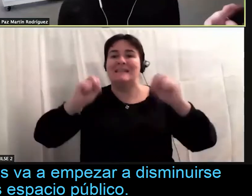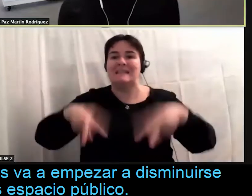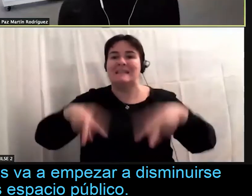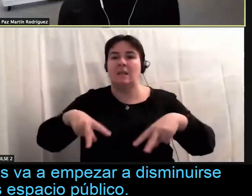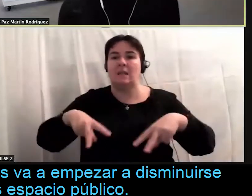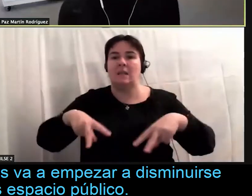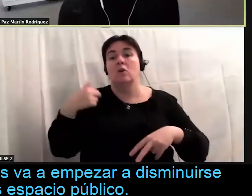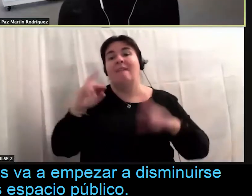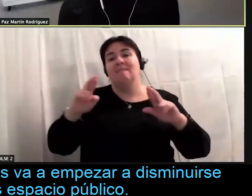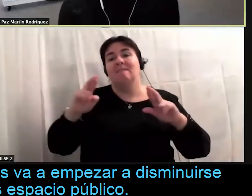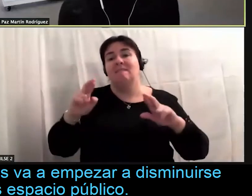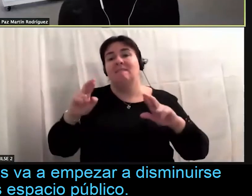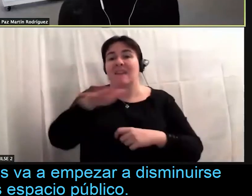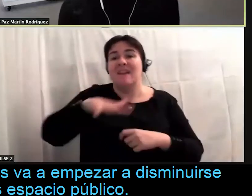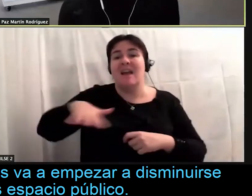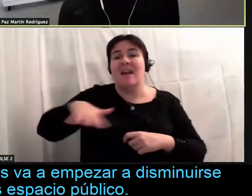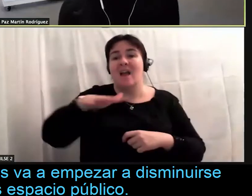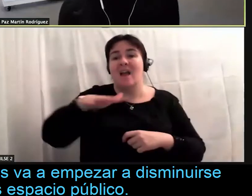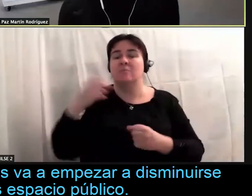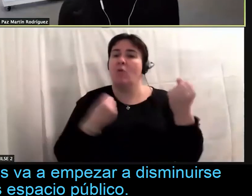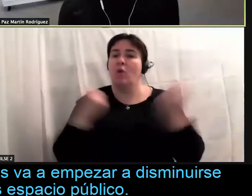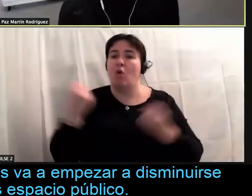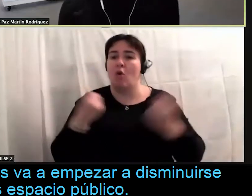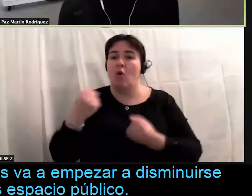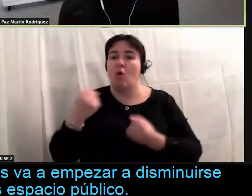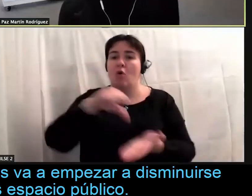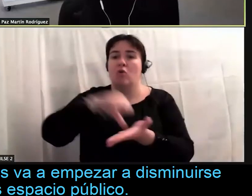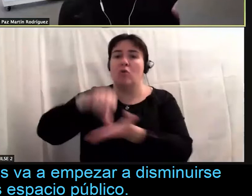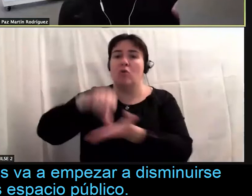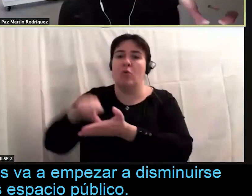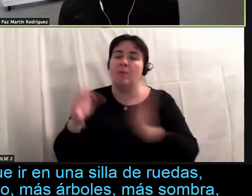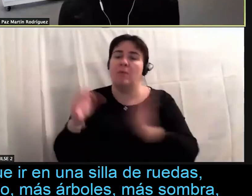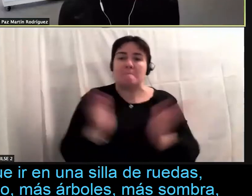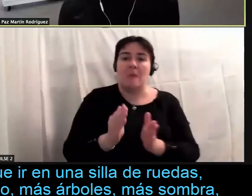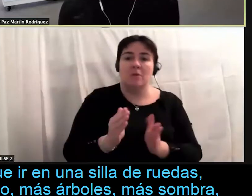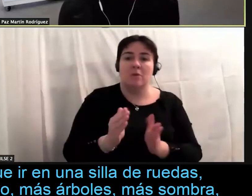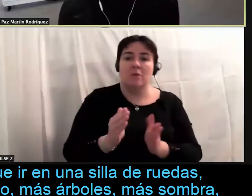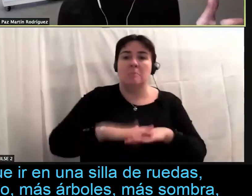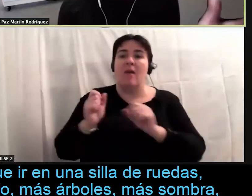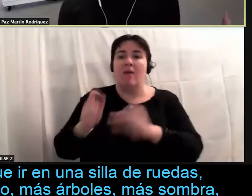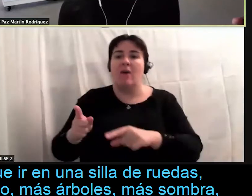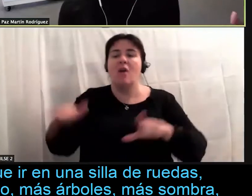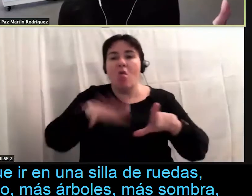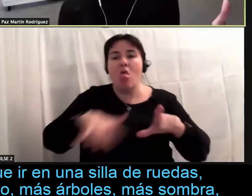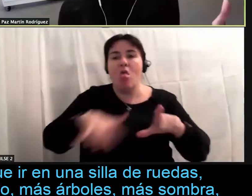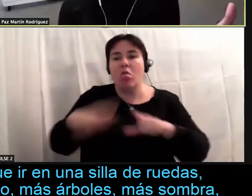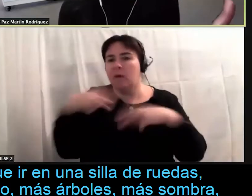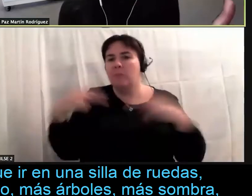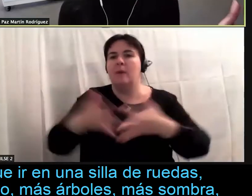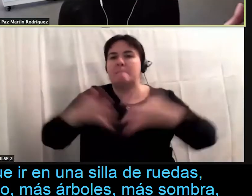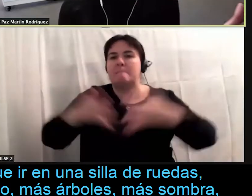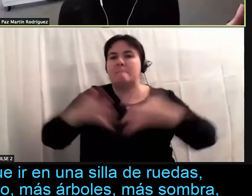coches en las ciudades va a empezar a disminuirse en favor de más espacio público. Al final, cuando una persona tiene problemas